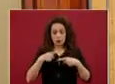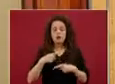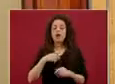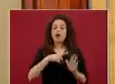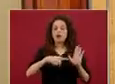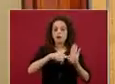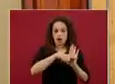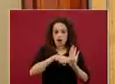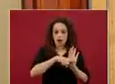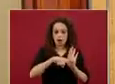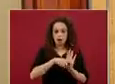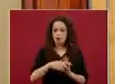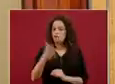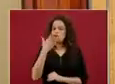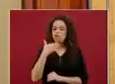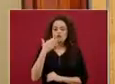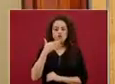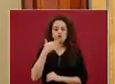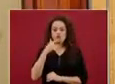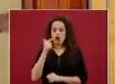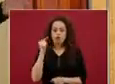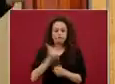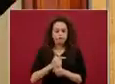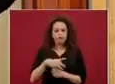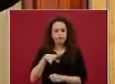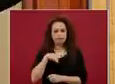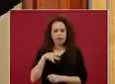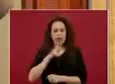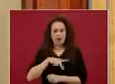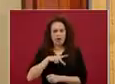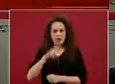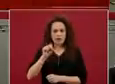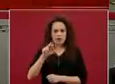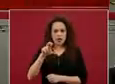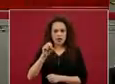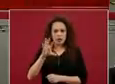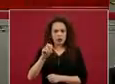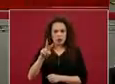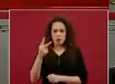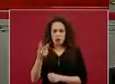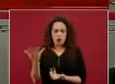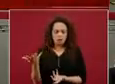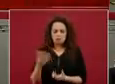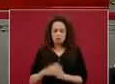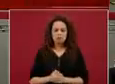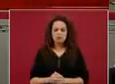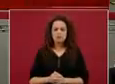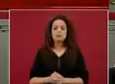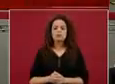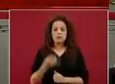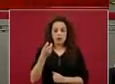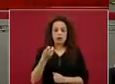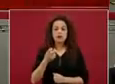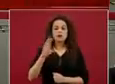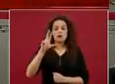se identificó la presencia de SARS-CoV-2 en sus vías respiratorias. Representan